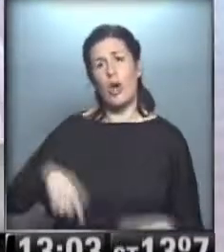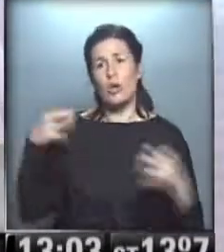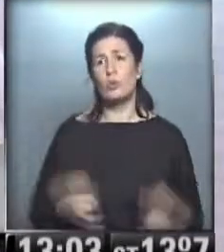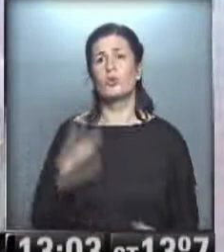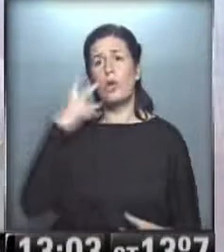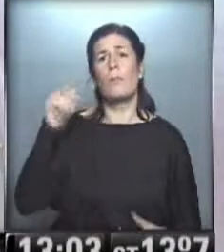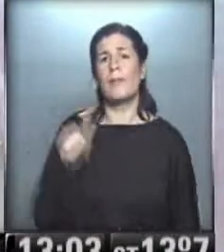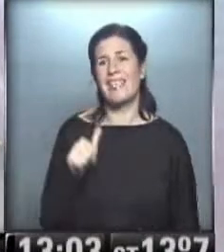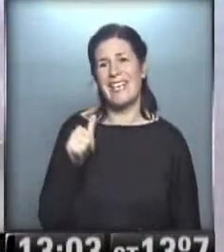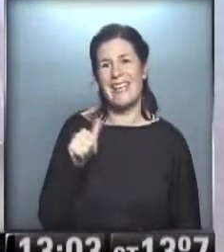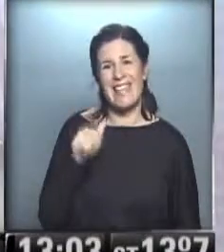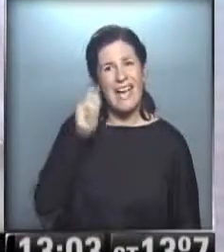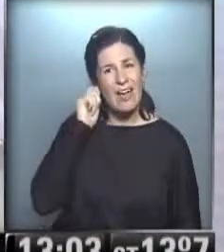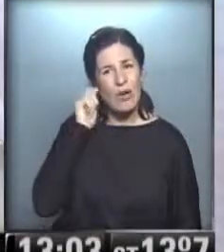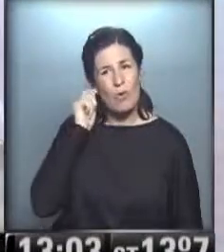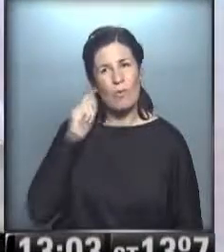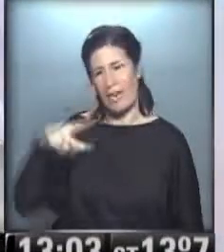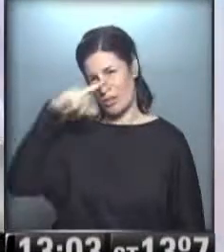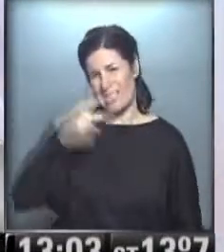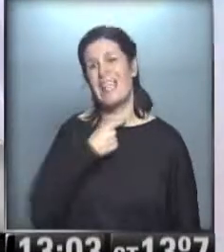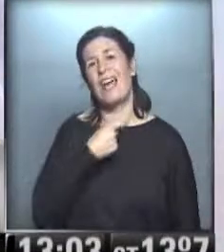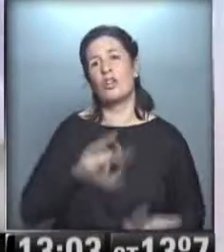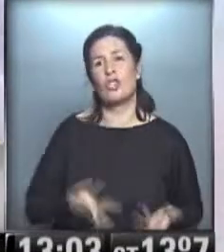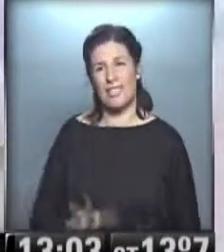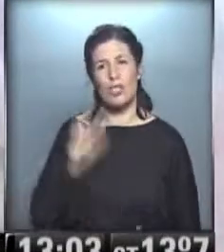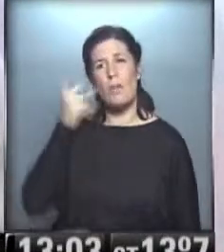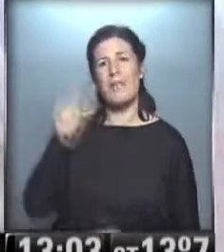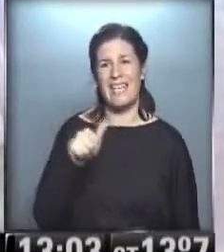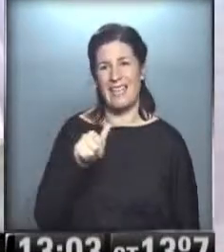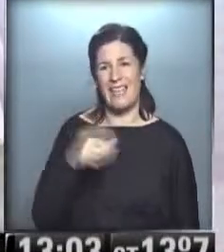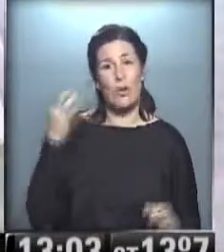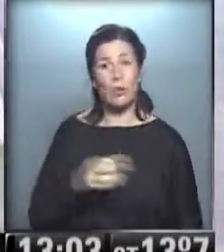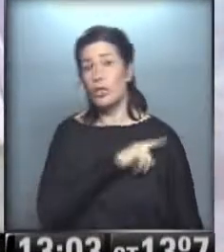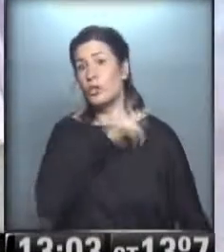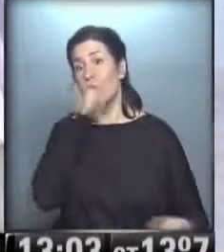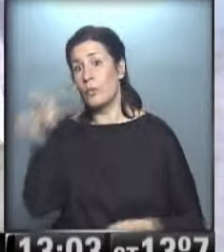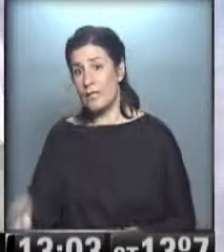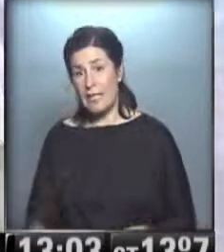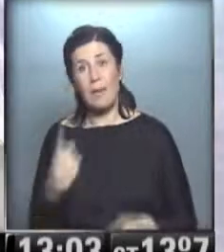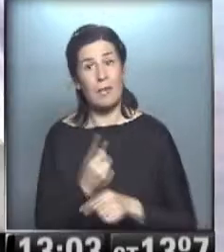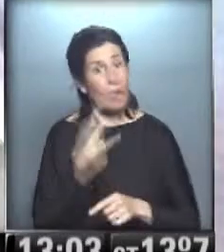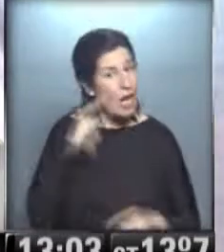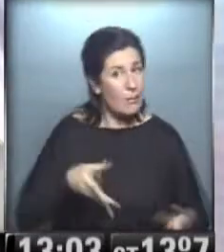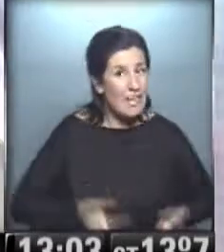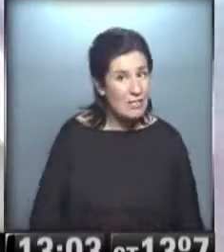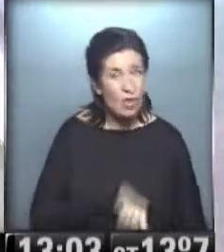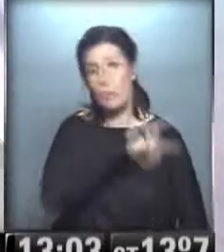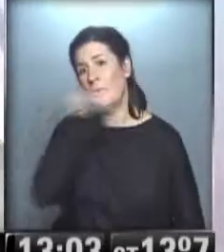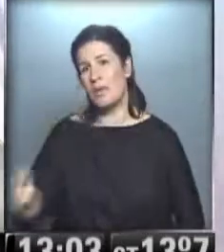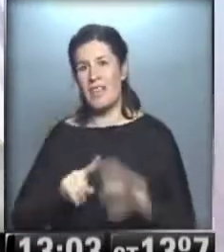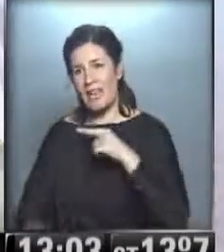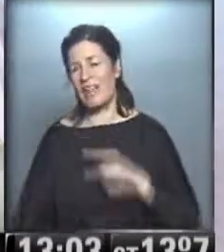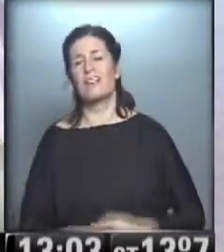nieta el 7 de agosto yo venía para acá primero fui a verle a nació y me vine para acá